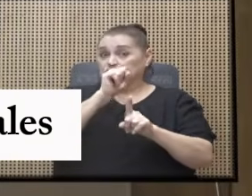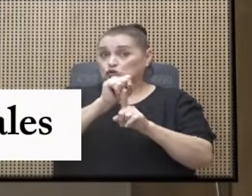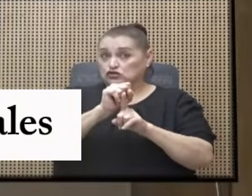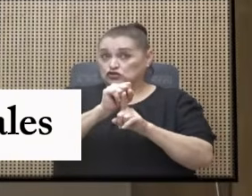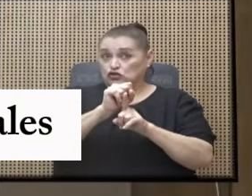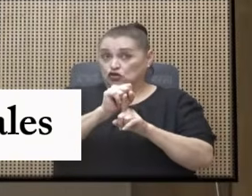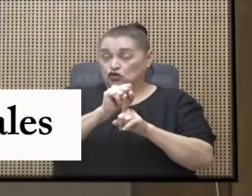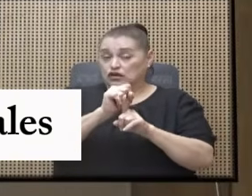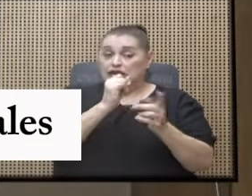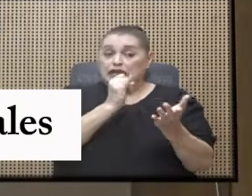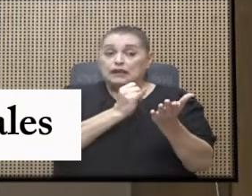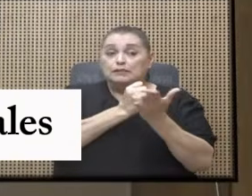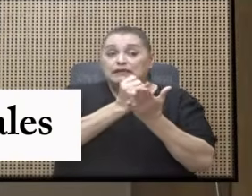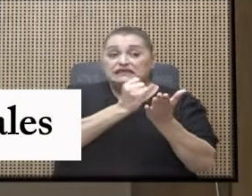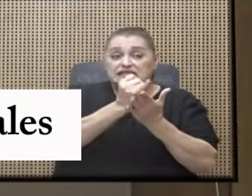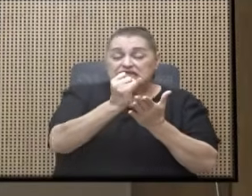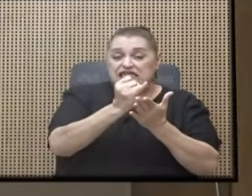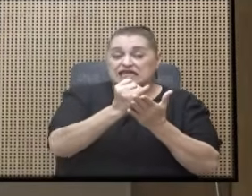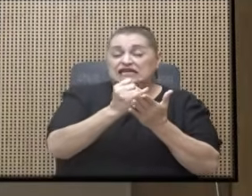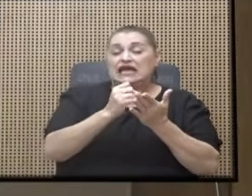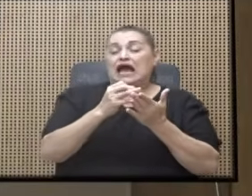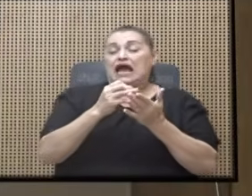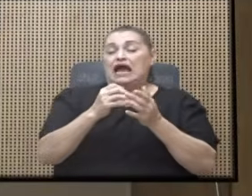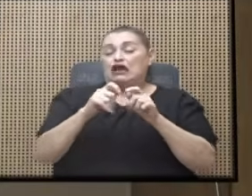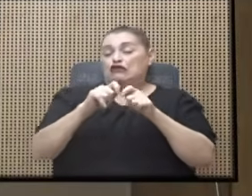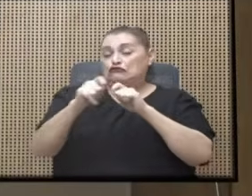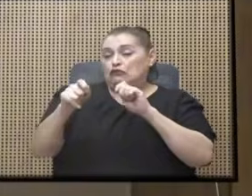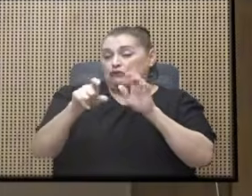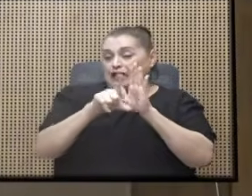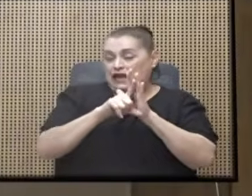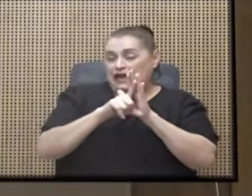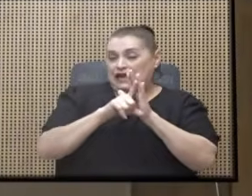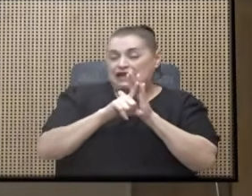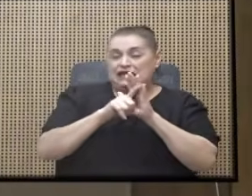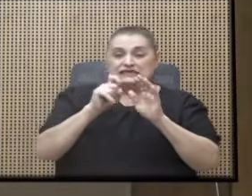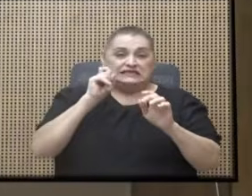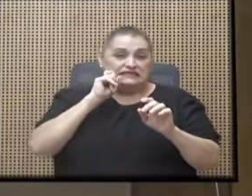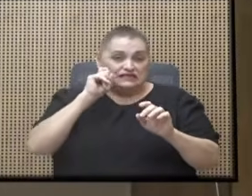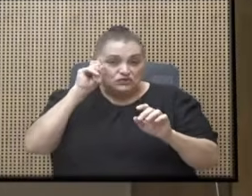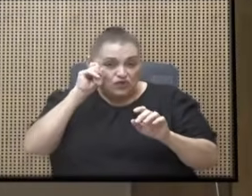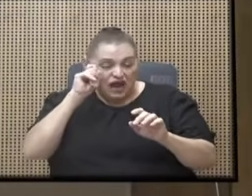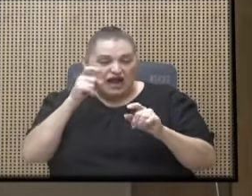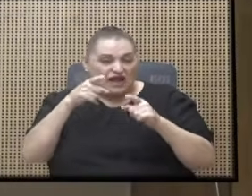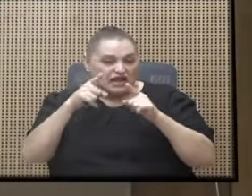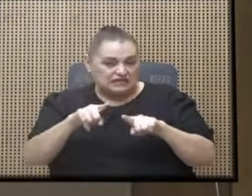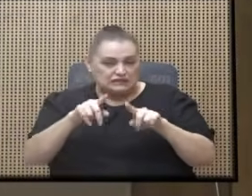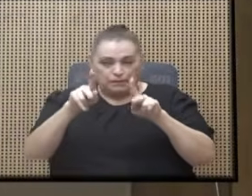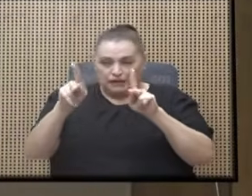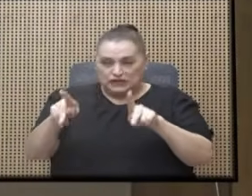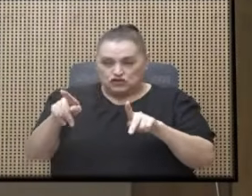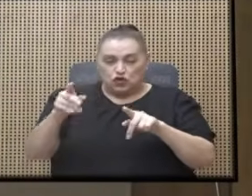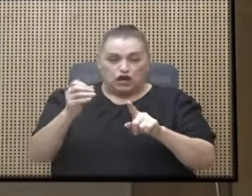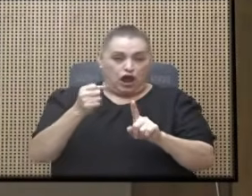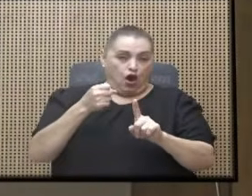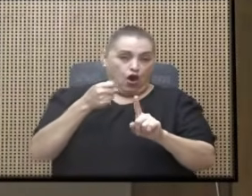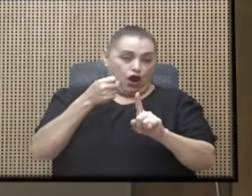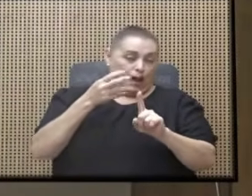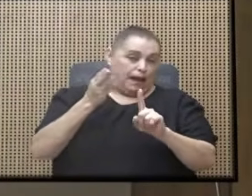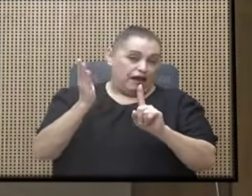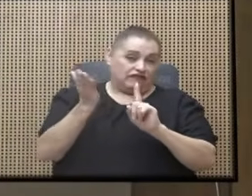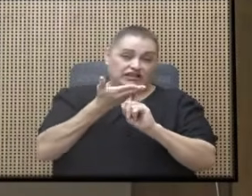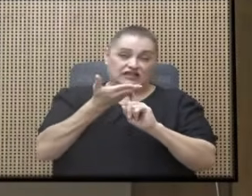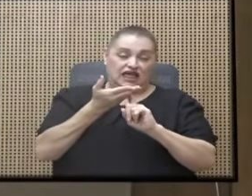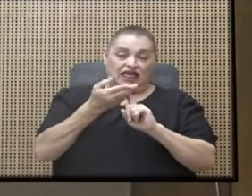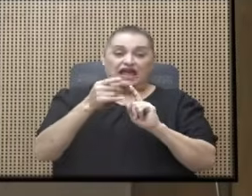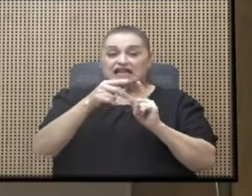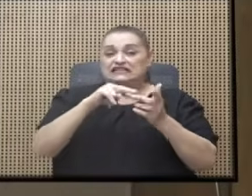esté investigando delitos sexuales en los que la persona ofendida sea menor